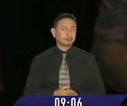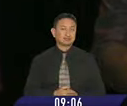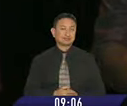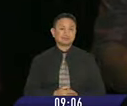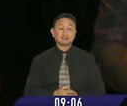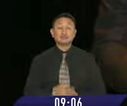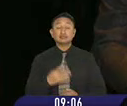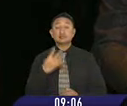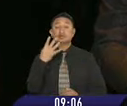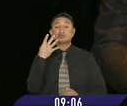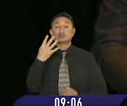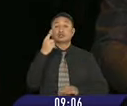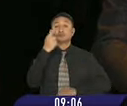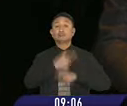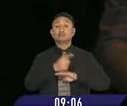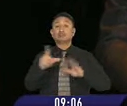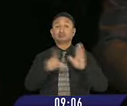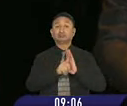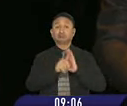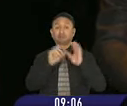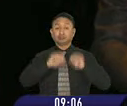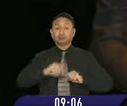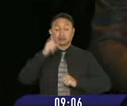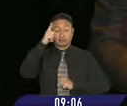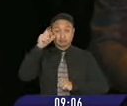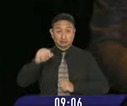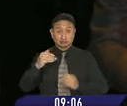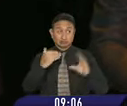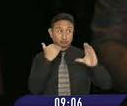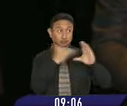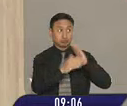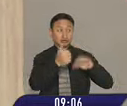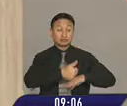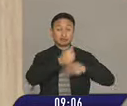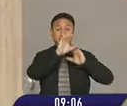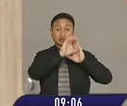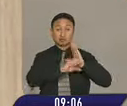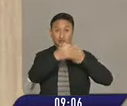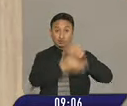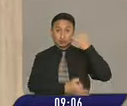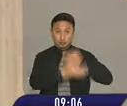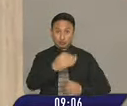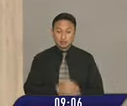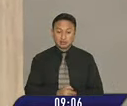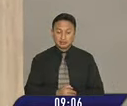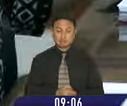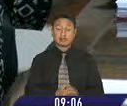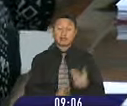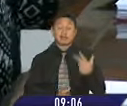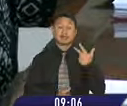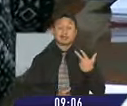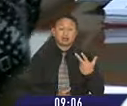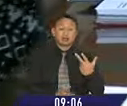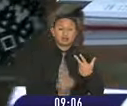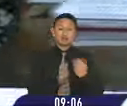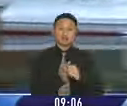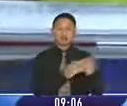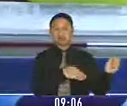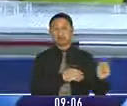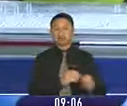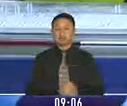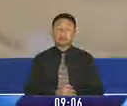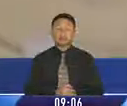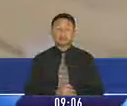decretos ley que ha enviado el presidente de la República, Guillermo Lasso, a la Corte Constitucional, 3 han sido rechazados.